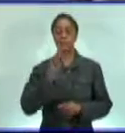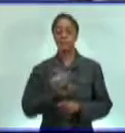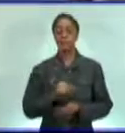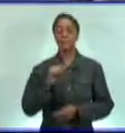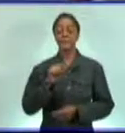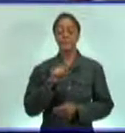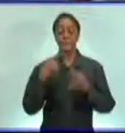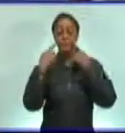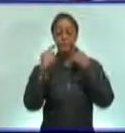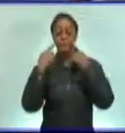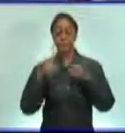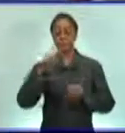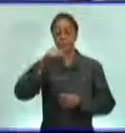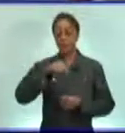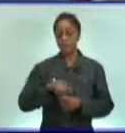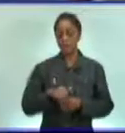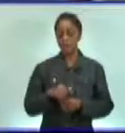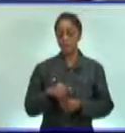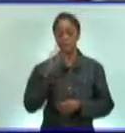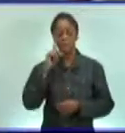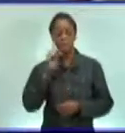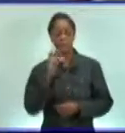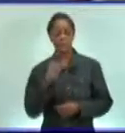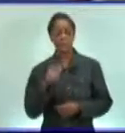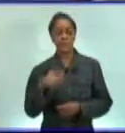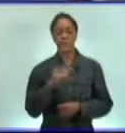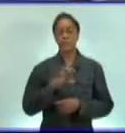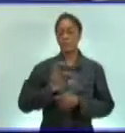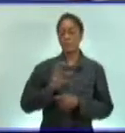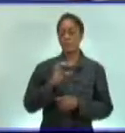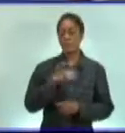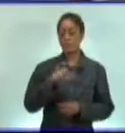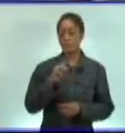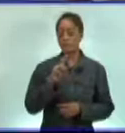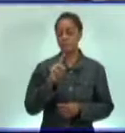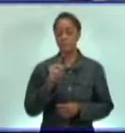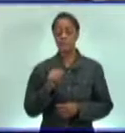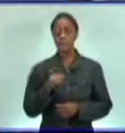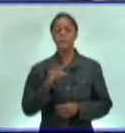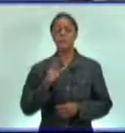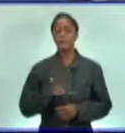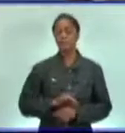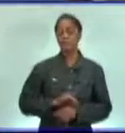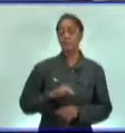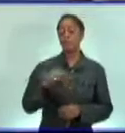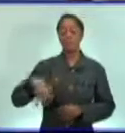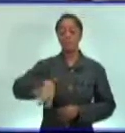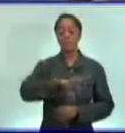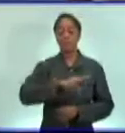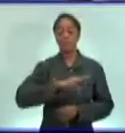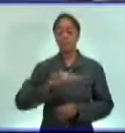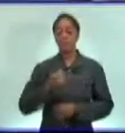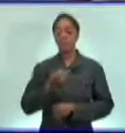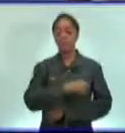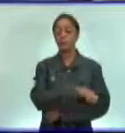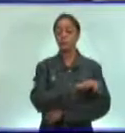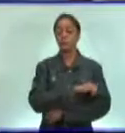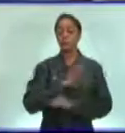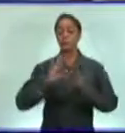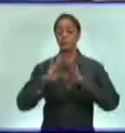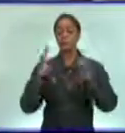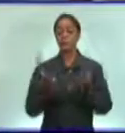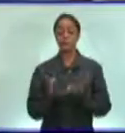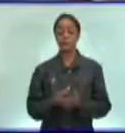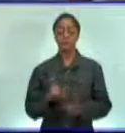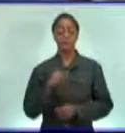tan importante en la actualidad visualizar este virus que está afectando a toda la población mundial.